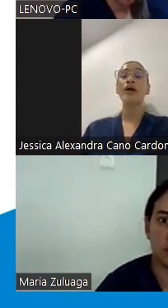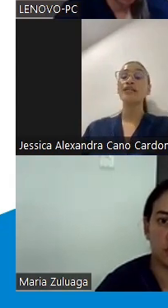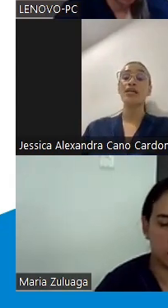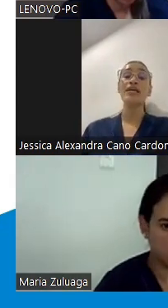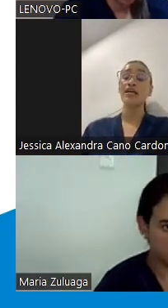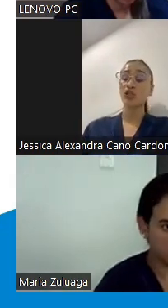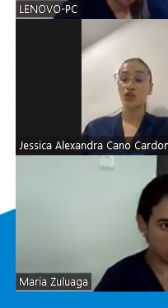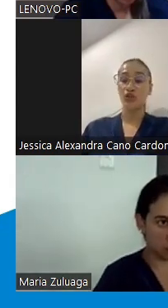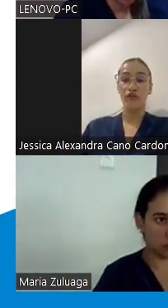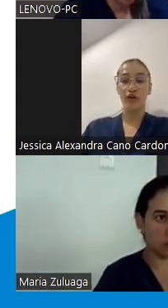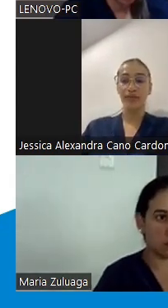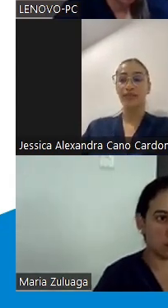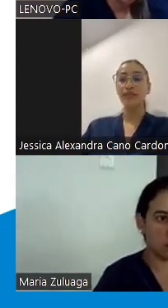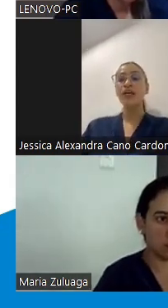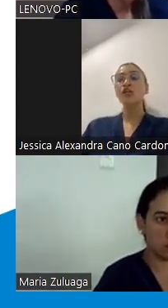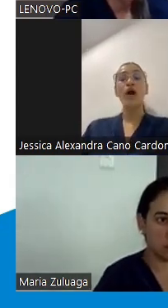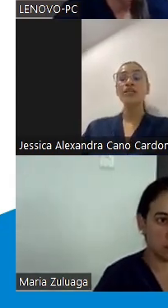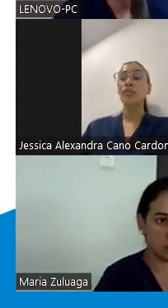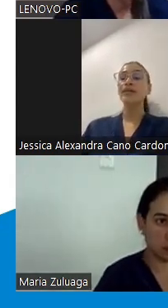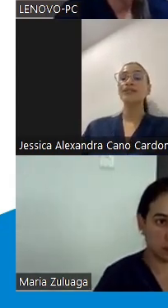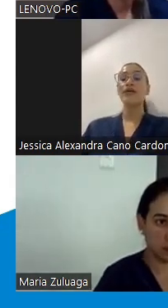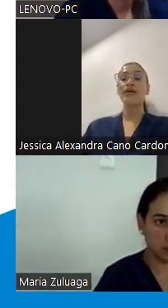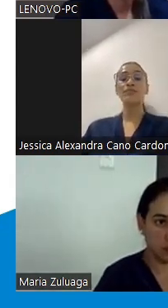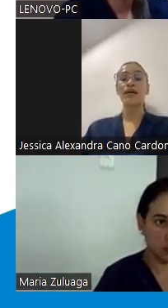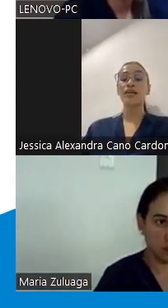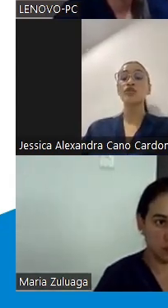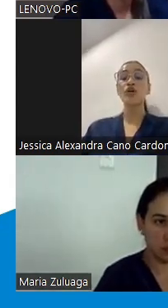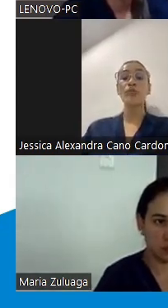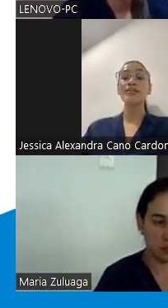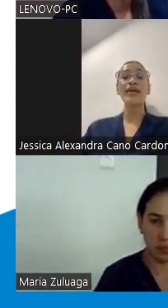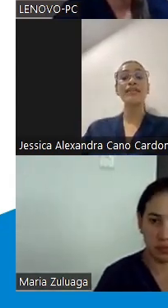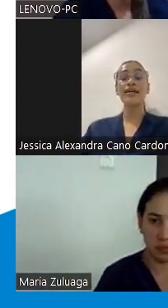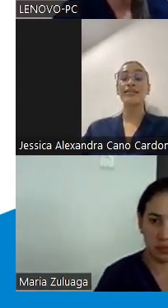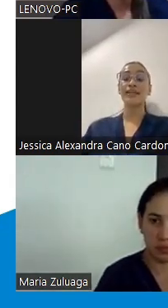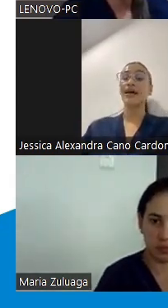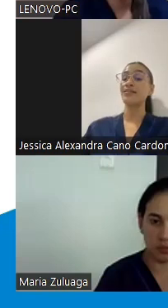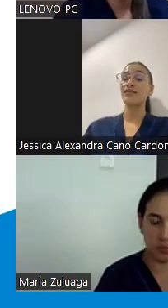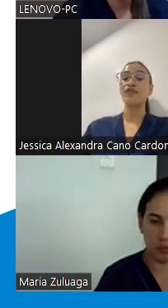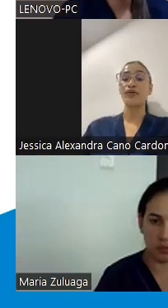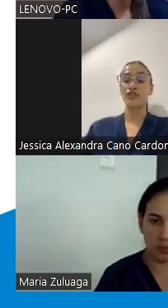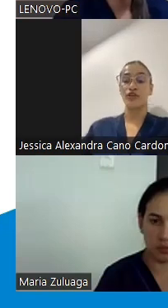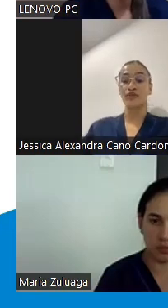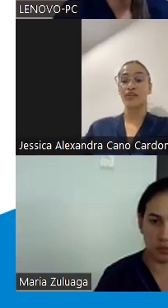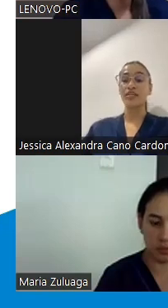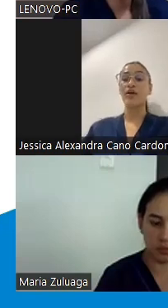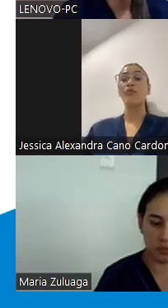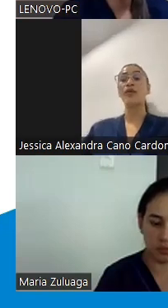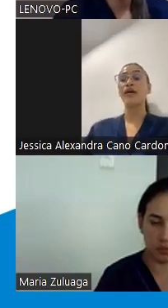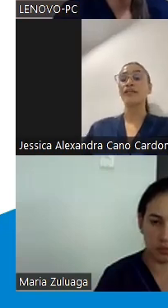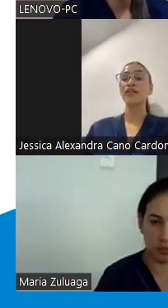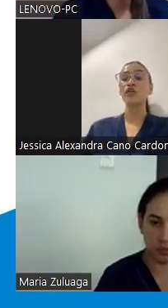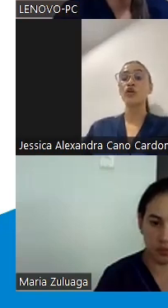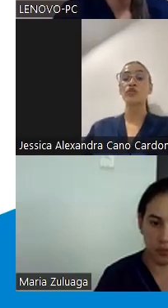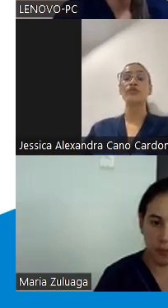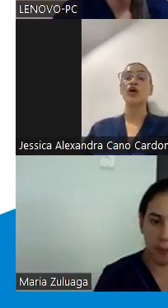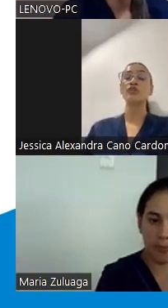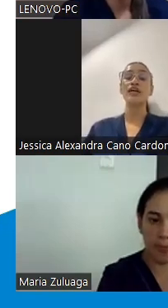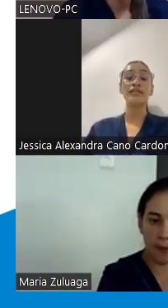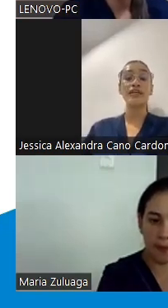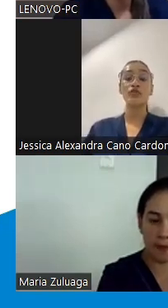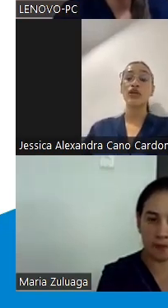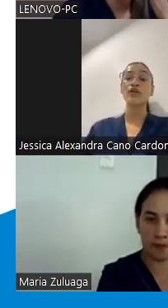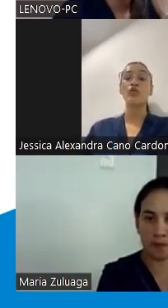exactitud y veracidad de dichos informes. Todas las partes deben aceptar las normas éticas de entrega de esta información. Se deben publicar tanto los